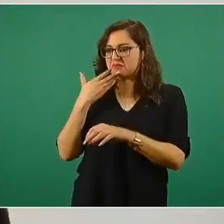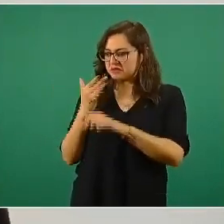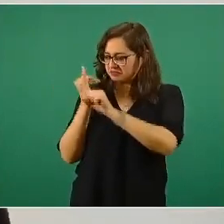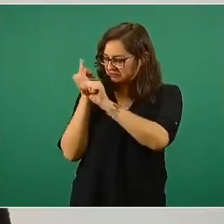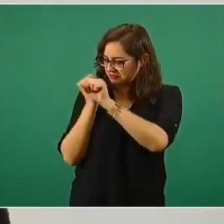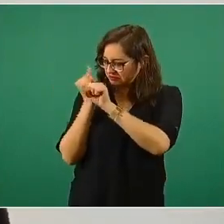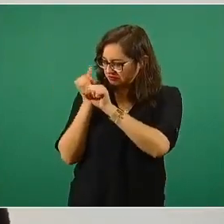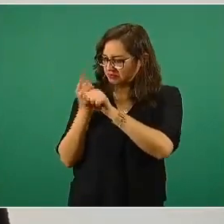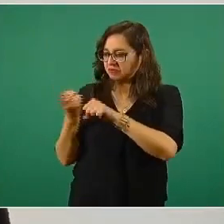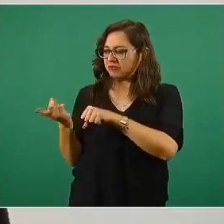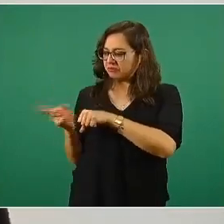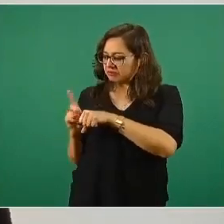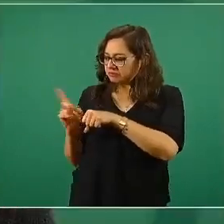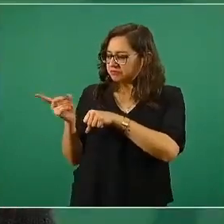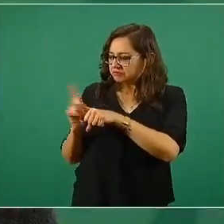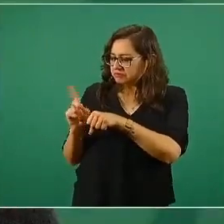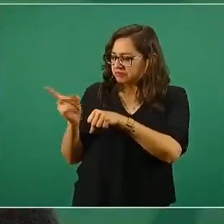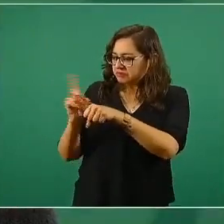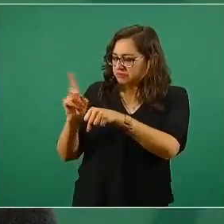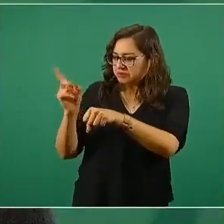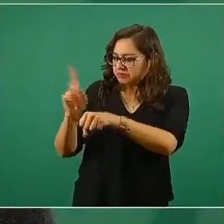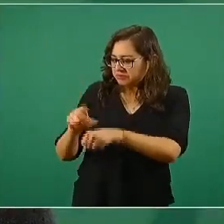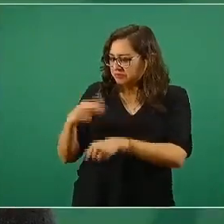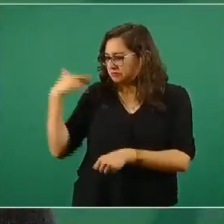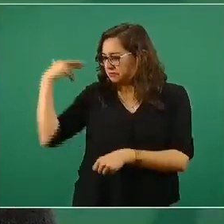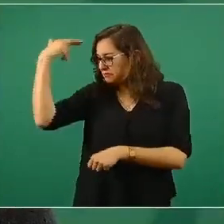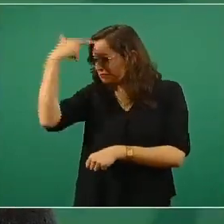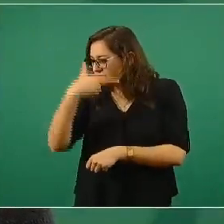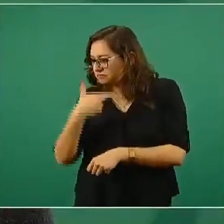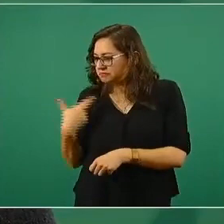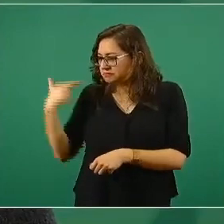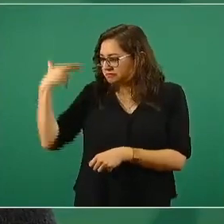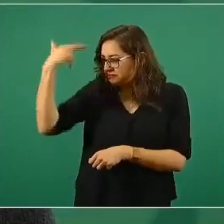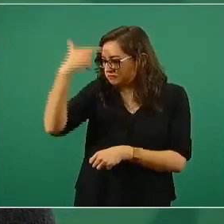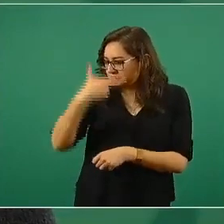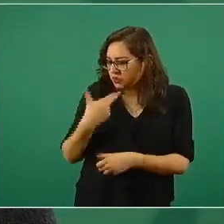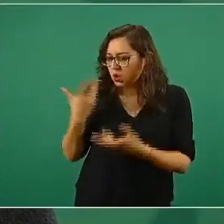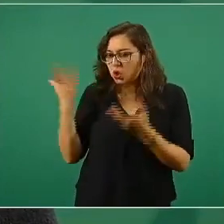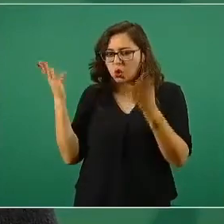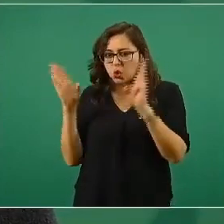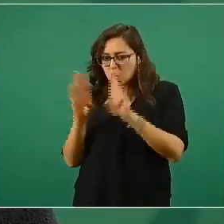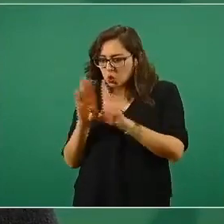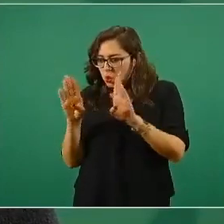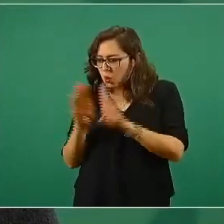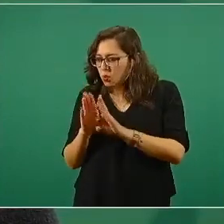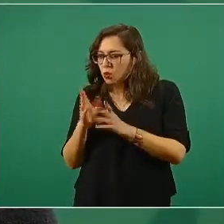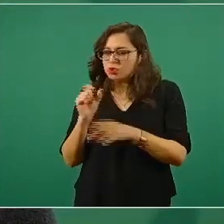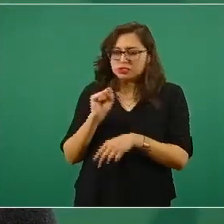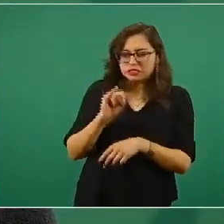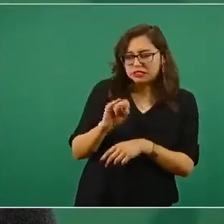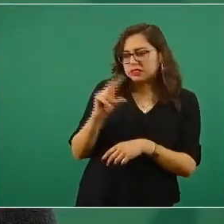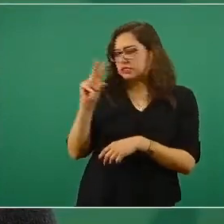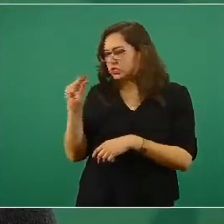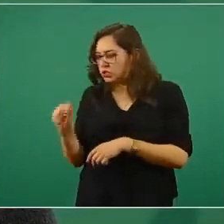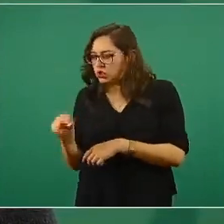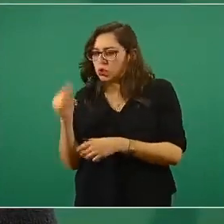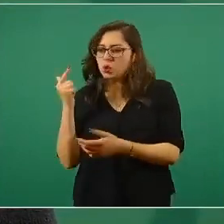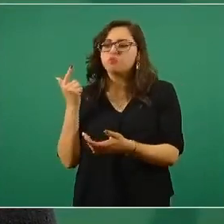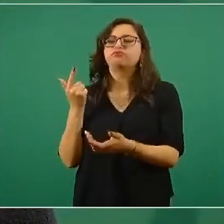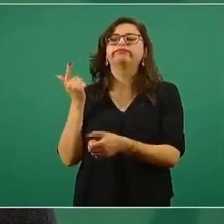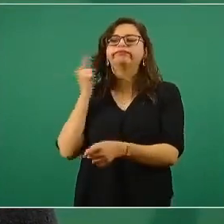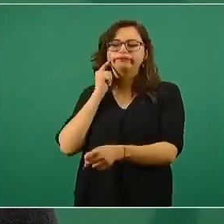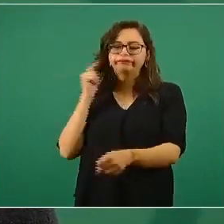las semanas el tiempo correspondiente para analizar las historias clínicas y la evolución de estas personas y hacer estas